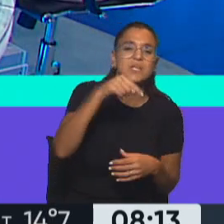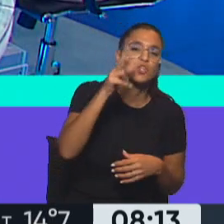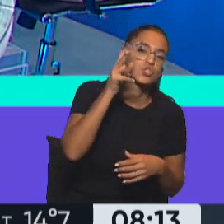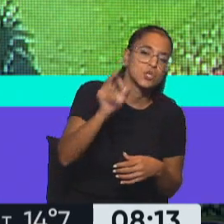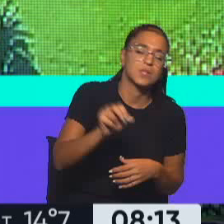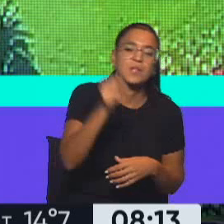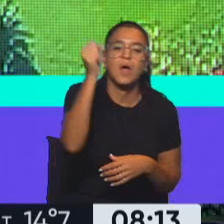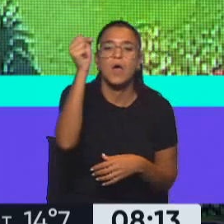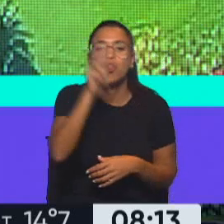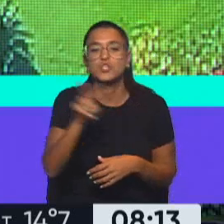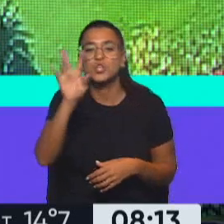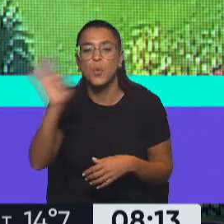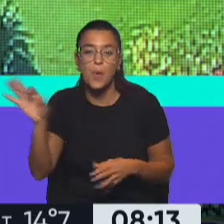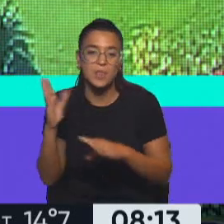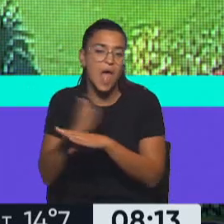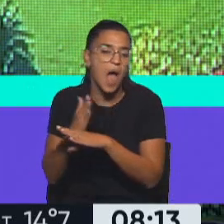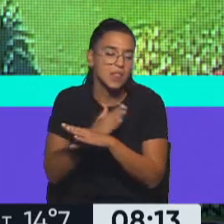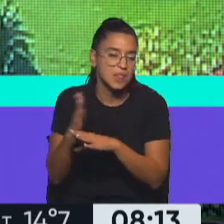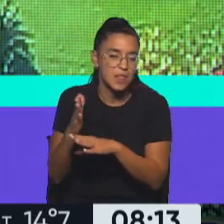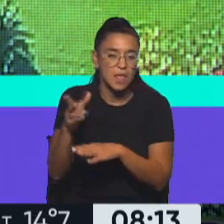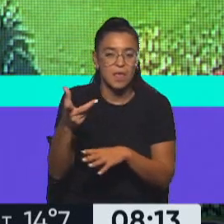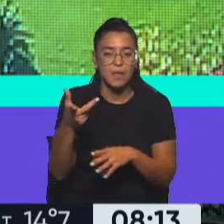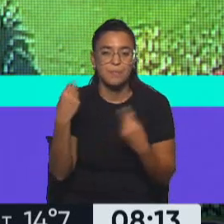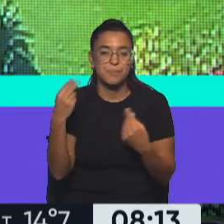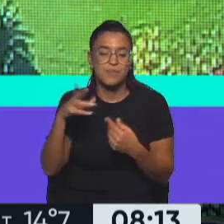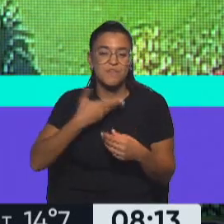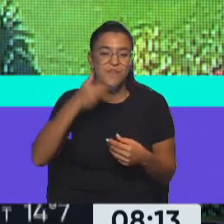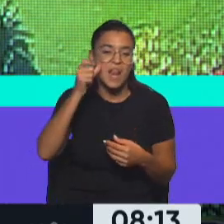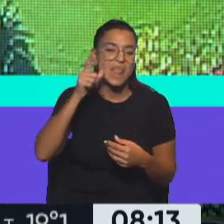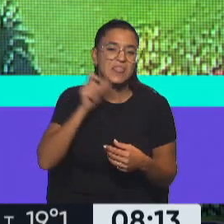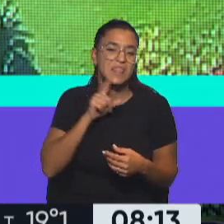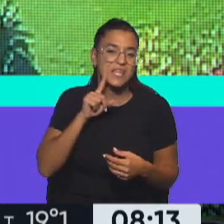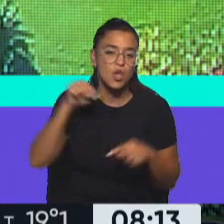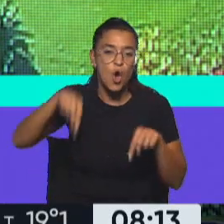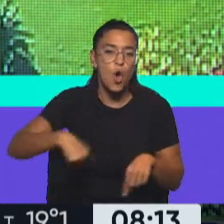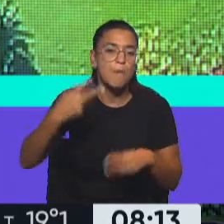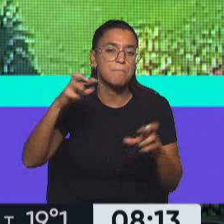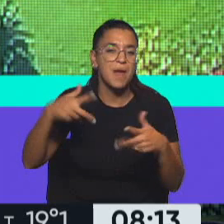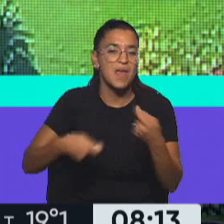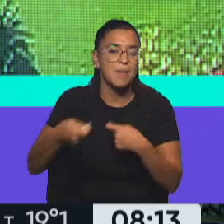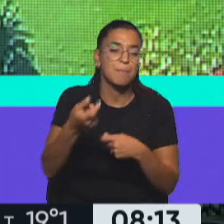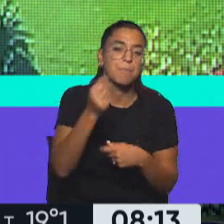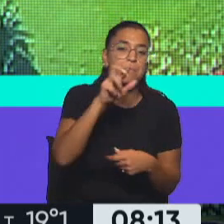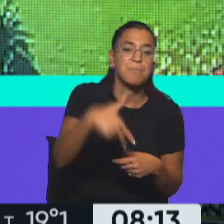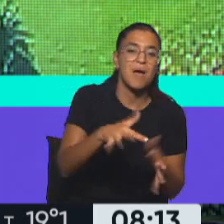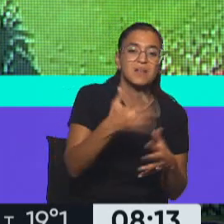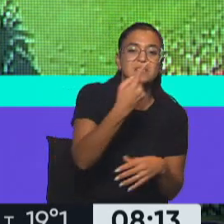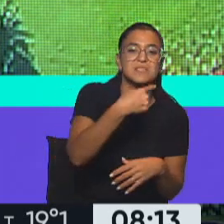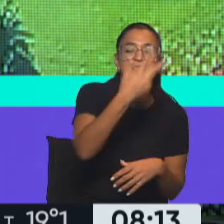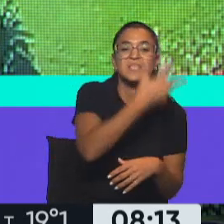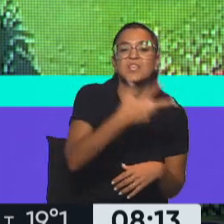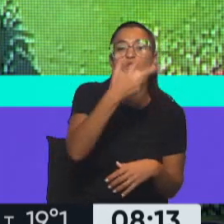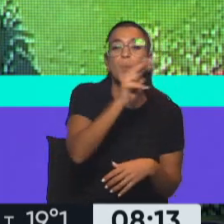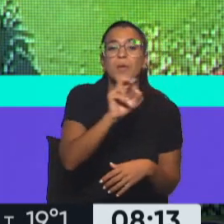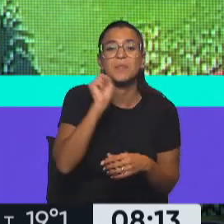y 220 días previos a lo que pasó con Feletti, y hoy hay panaderías que tienen el pan francés en 320